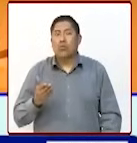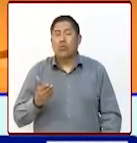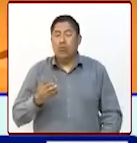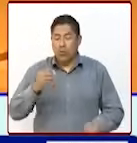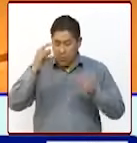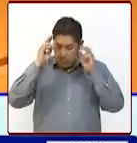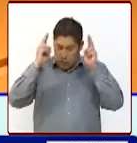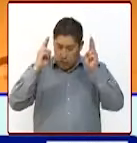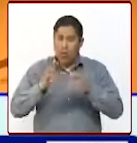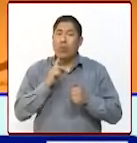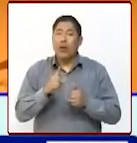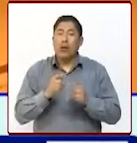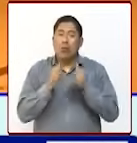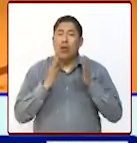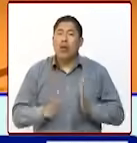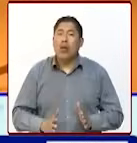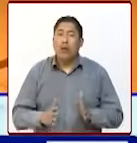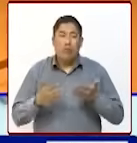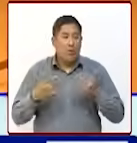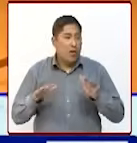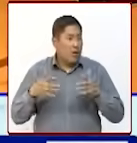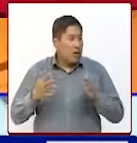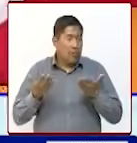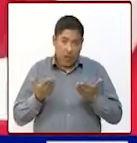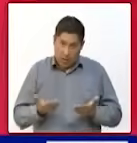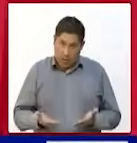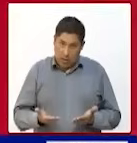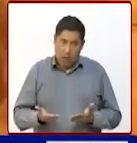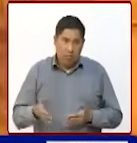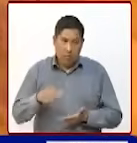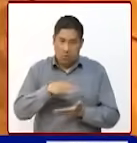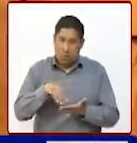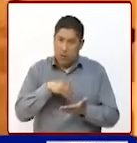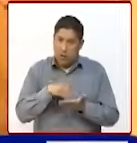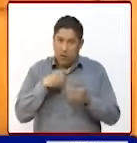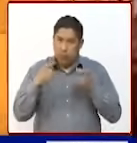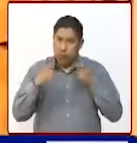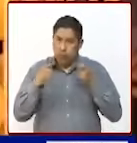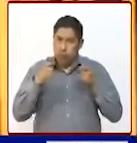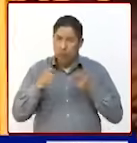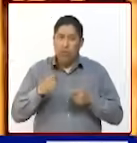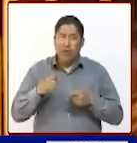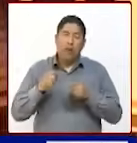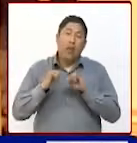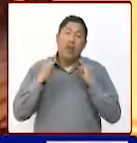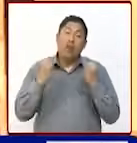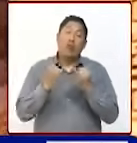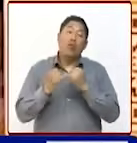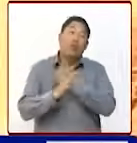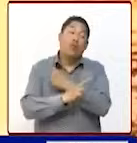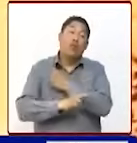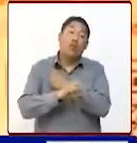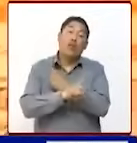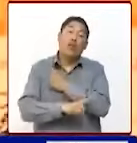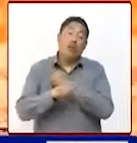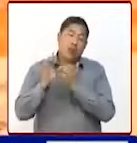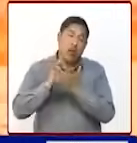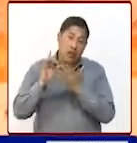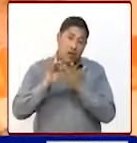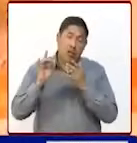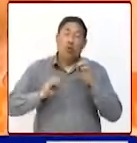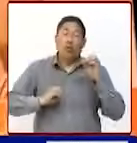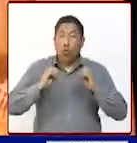¿Qué tal, compañeros? ¿Cómo están? Muy buenas noches. Nos encontramos acá en su centro de operaciones del INE Regional Oruro. En esta oportunidad